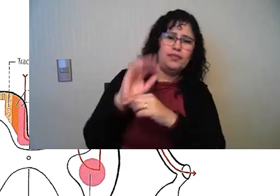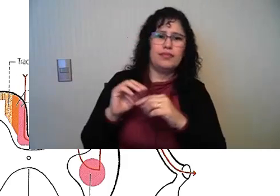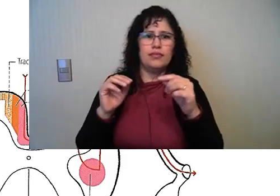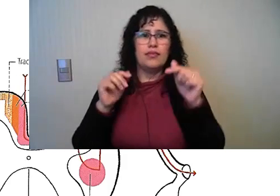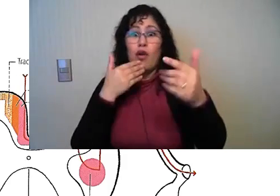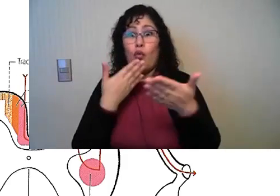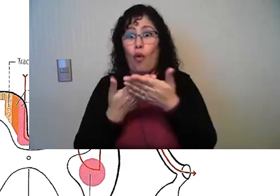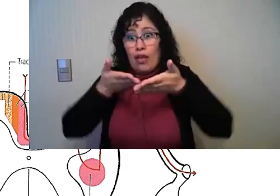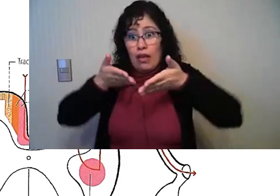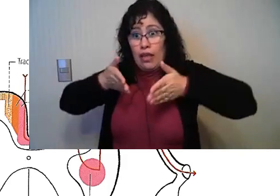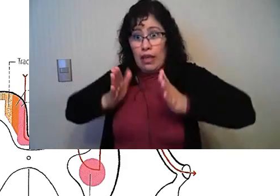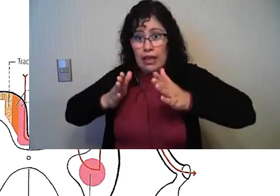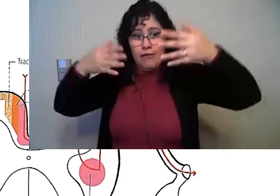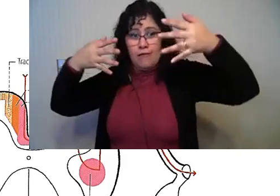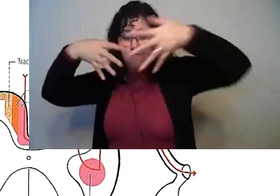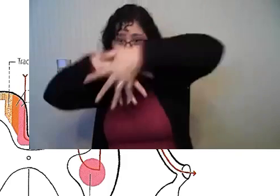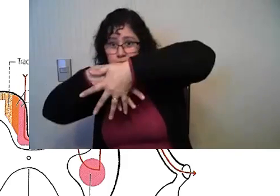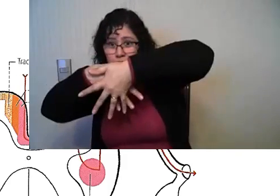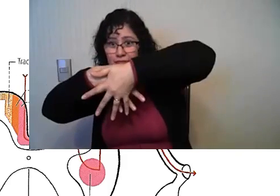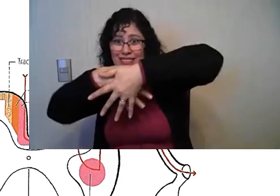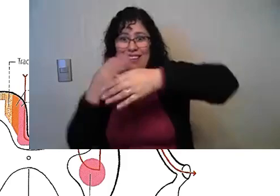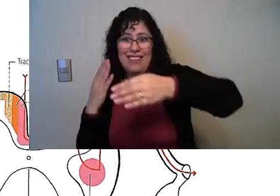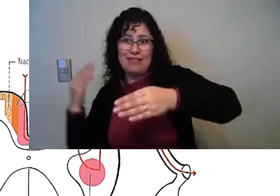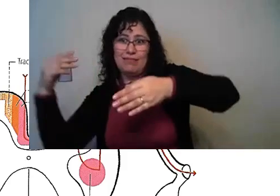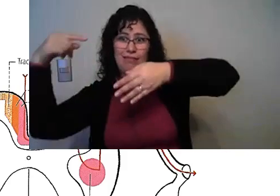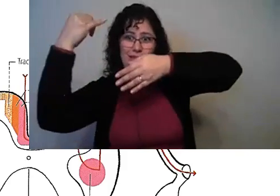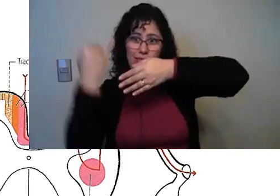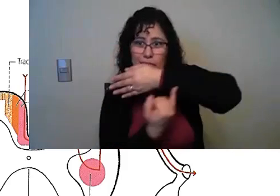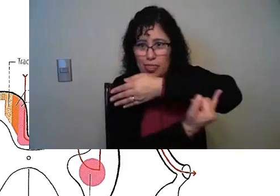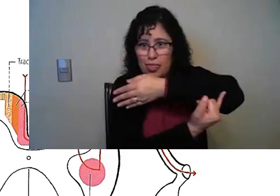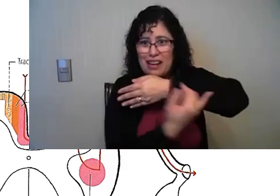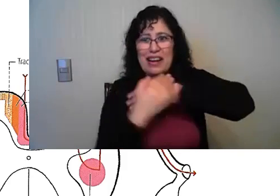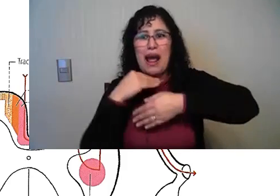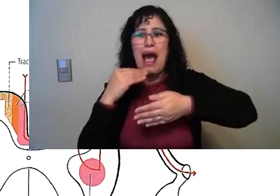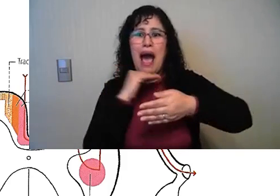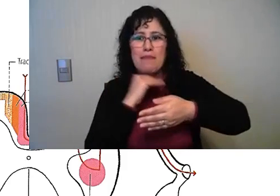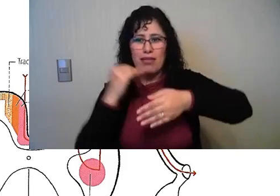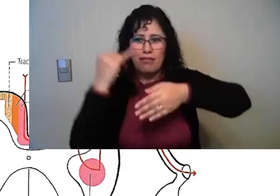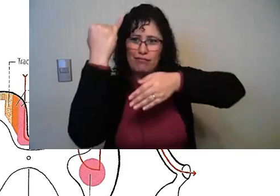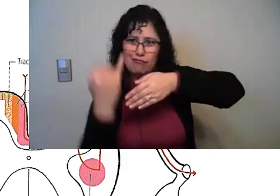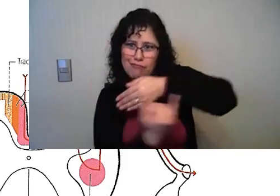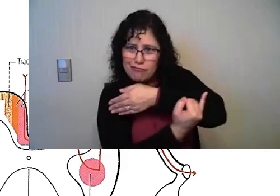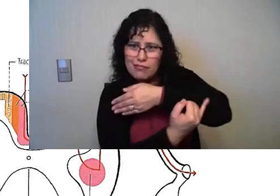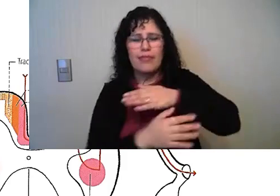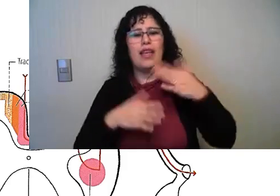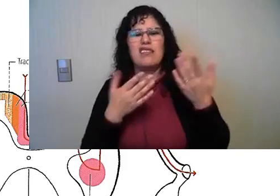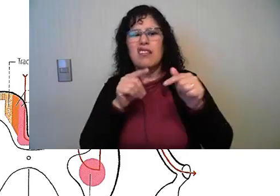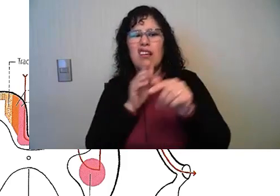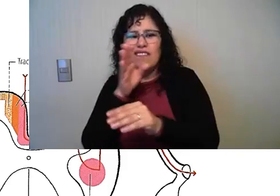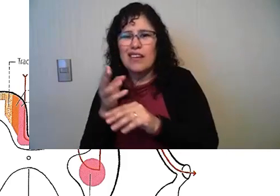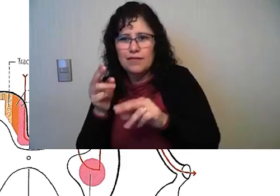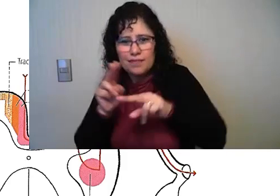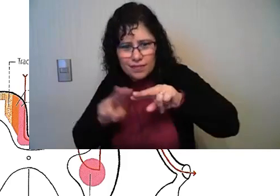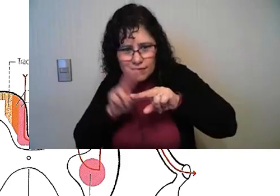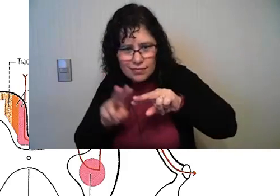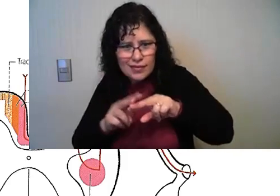nacen, cruzan la línea media y bajan para formar el tracto, ¿cierto? Ya hemos visto